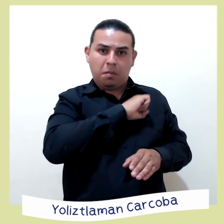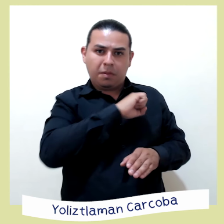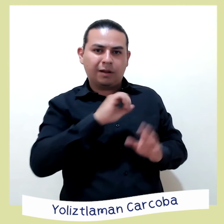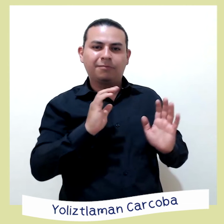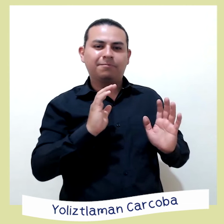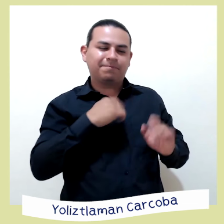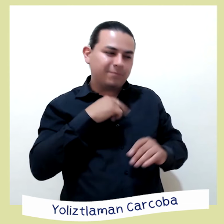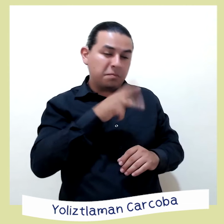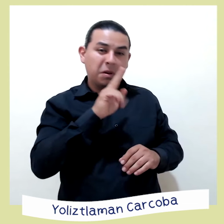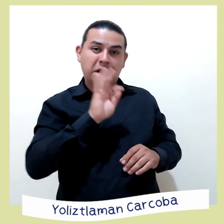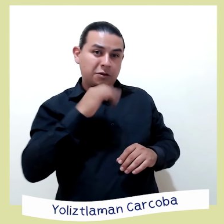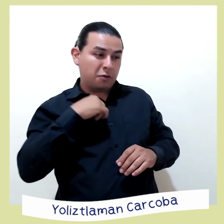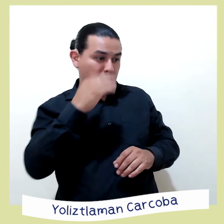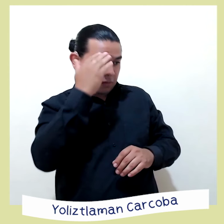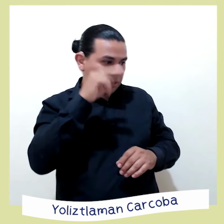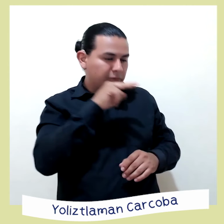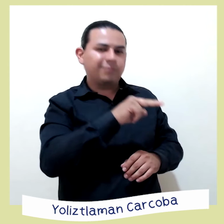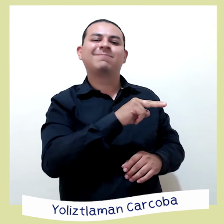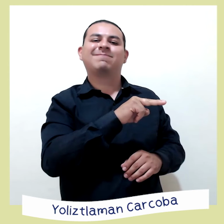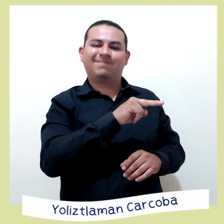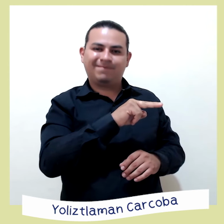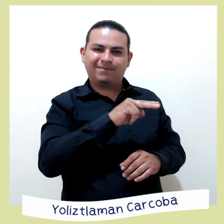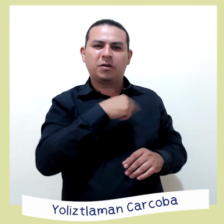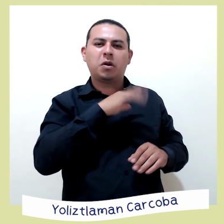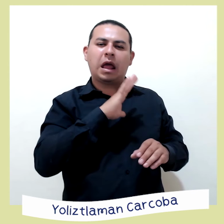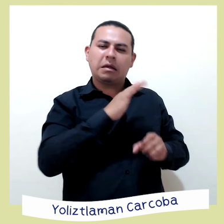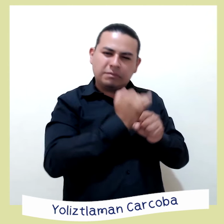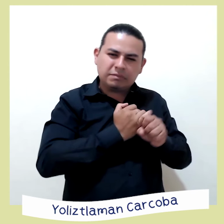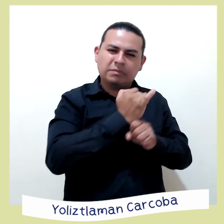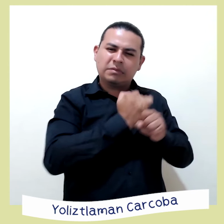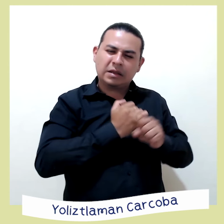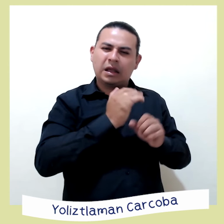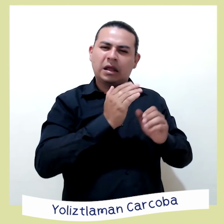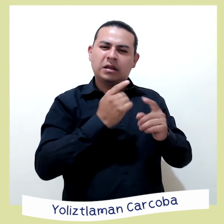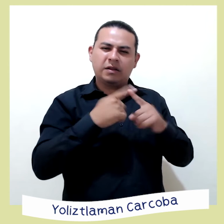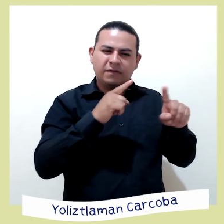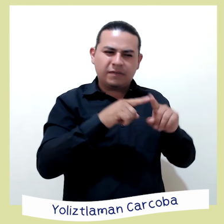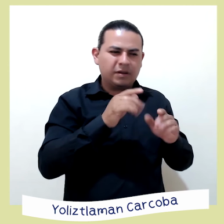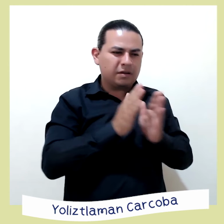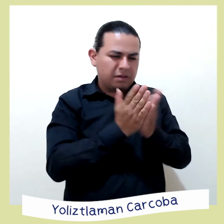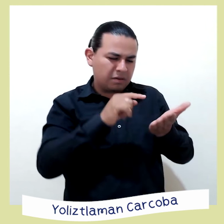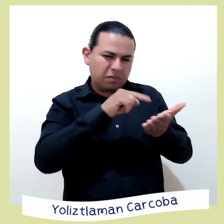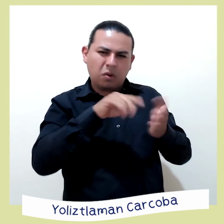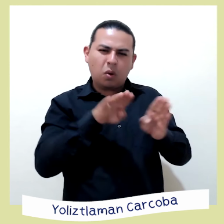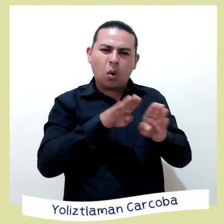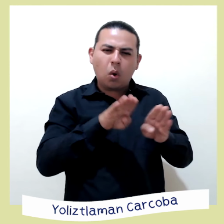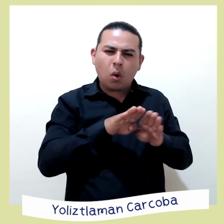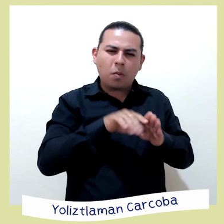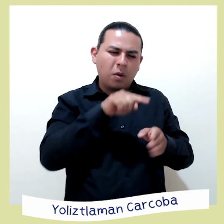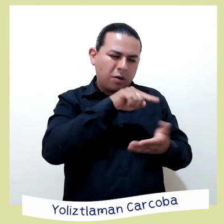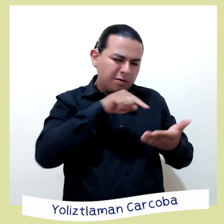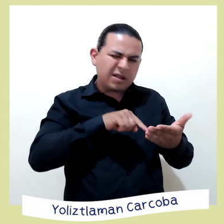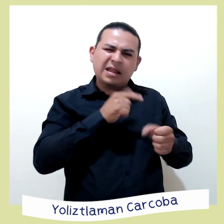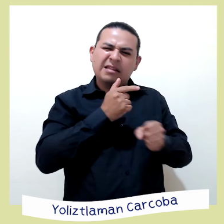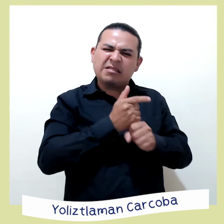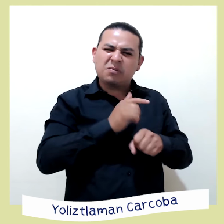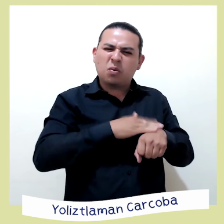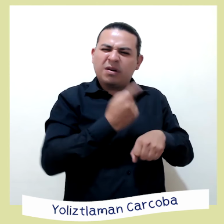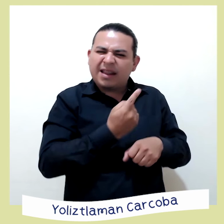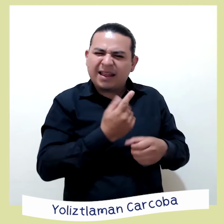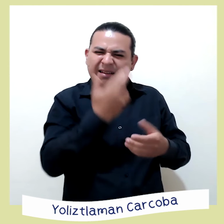no juzgo si es bueno o si es malo, si no lo conozco. Y he estado buscando bibliografía, me fui